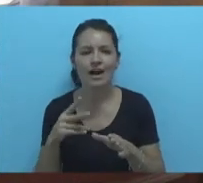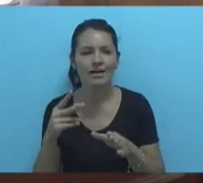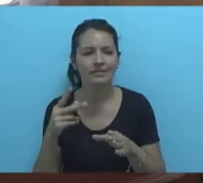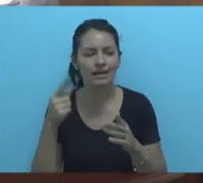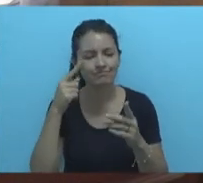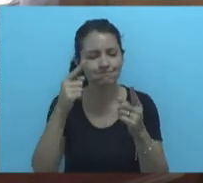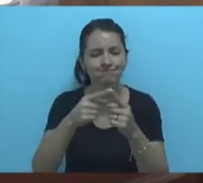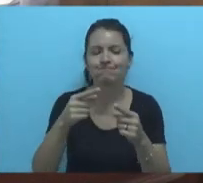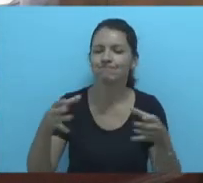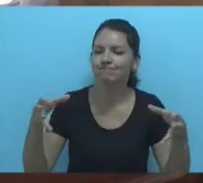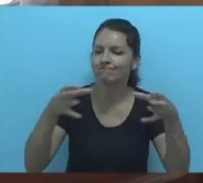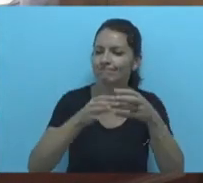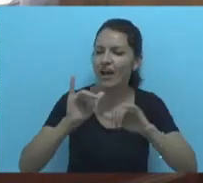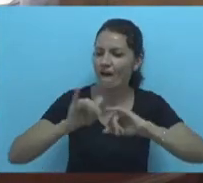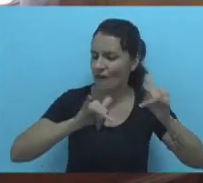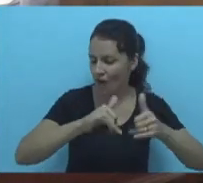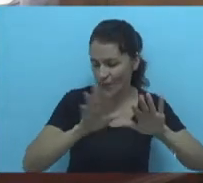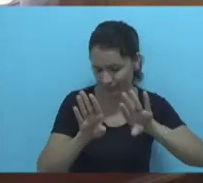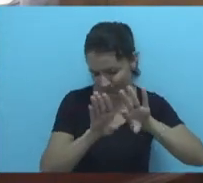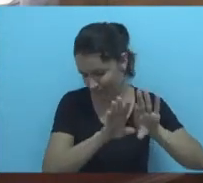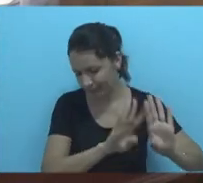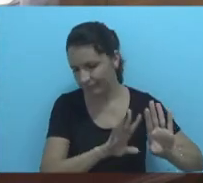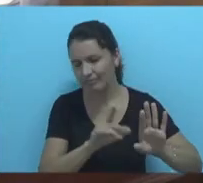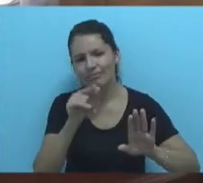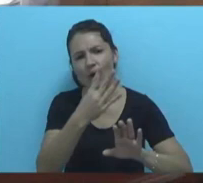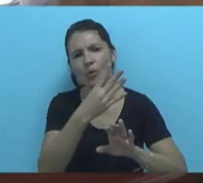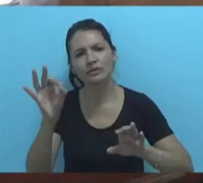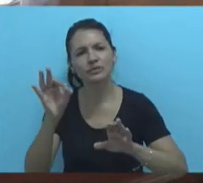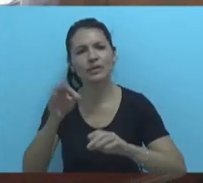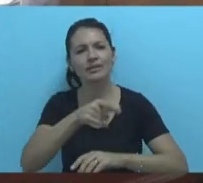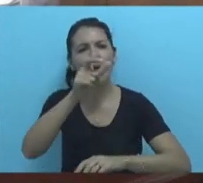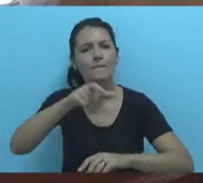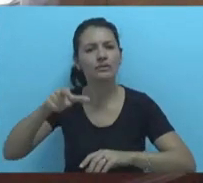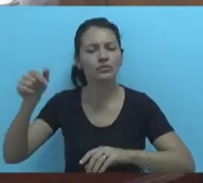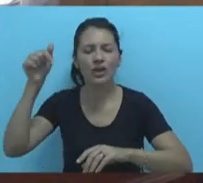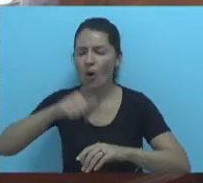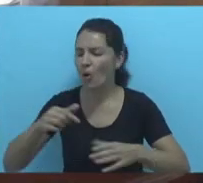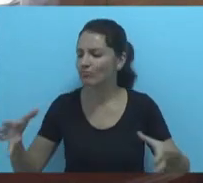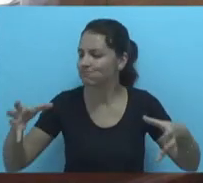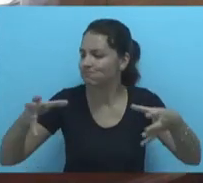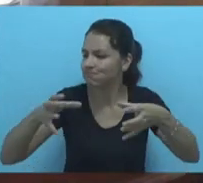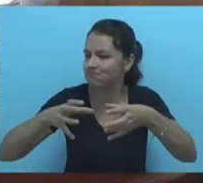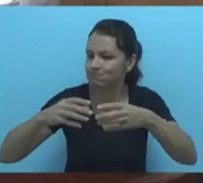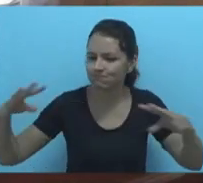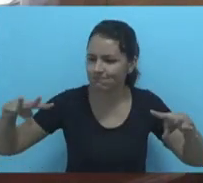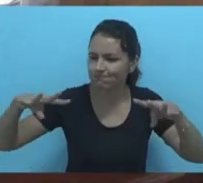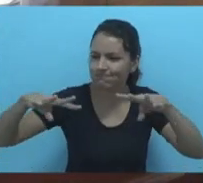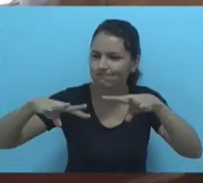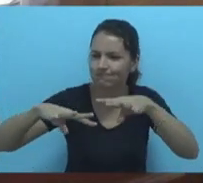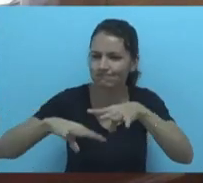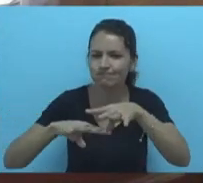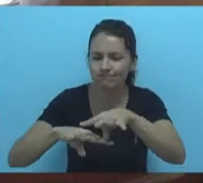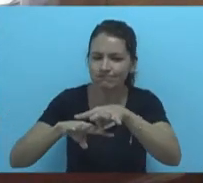jóvenes de la provincia de Santa Fe. Estos 400 jóvenes de la ciudad hoy se están organizando, se están autoconvocando, están